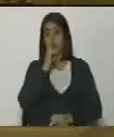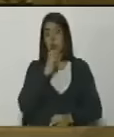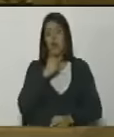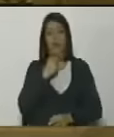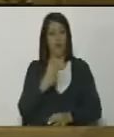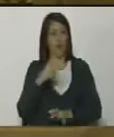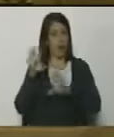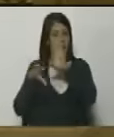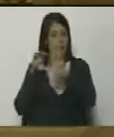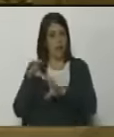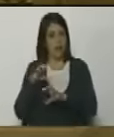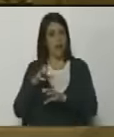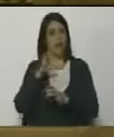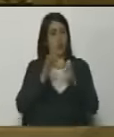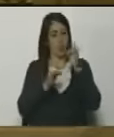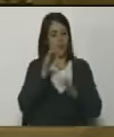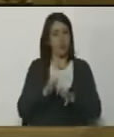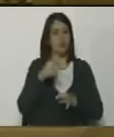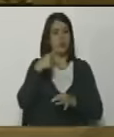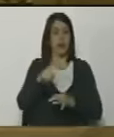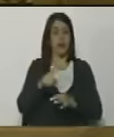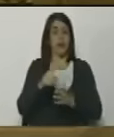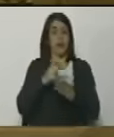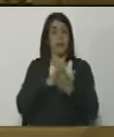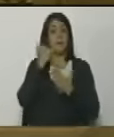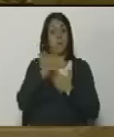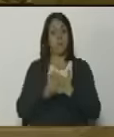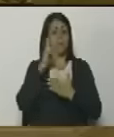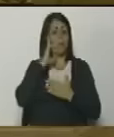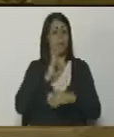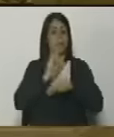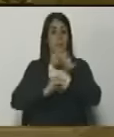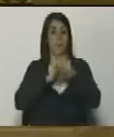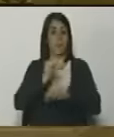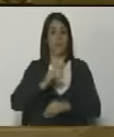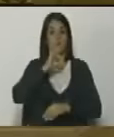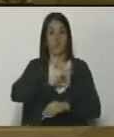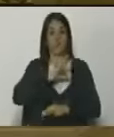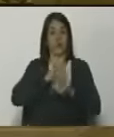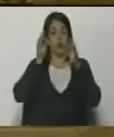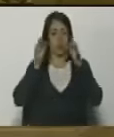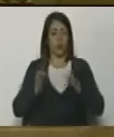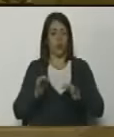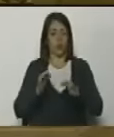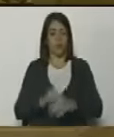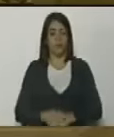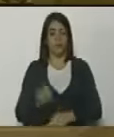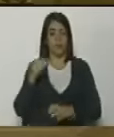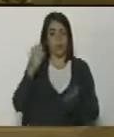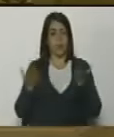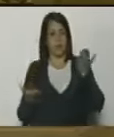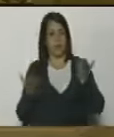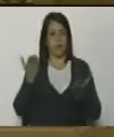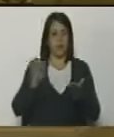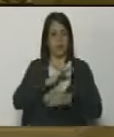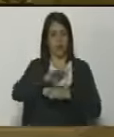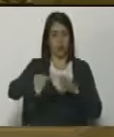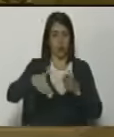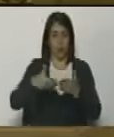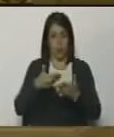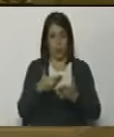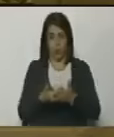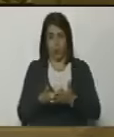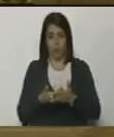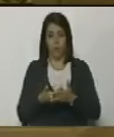voz. El proyecto bolivariano busca la construcción de una sociedad más justa, más equitativa para todos y para